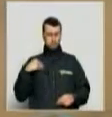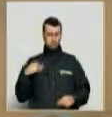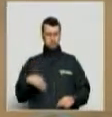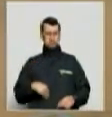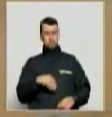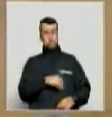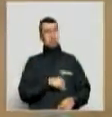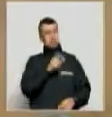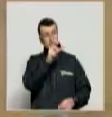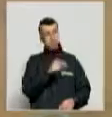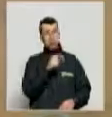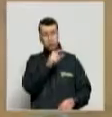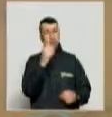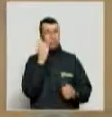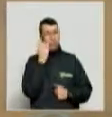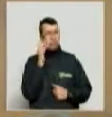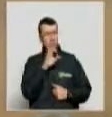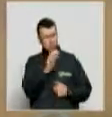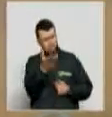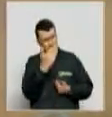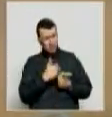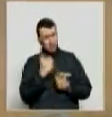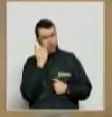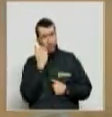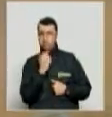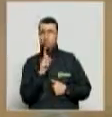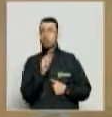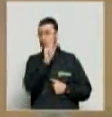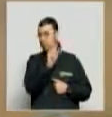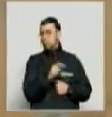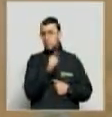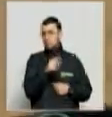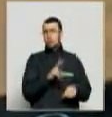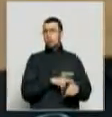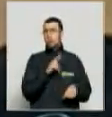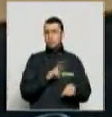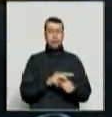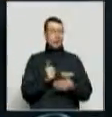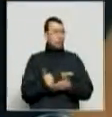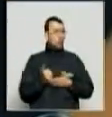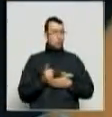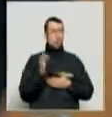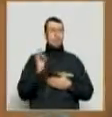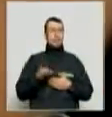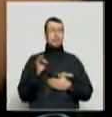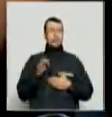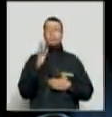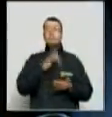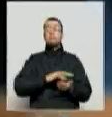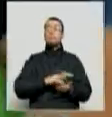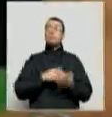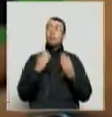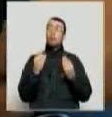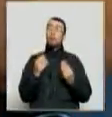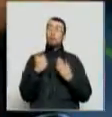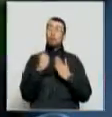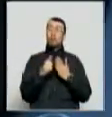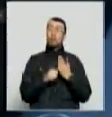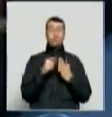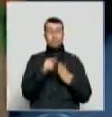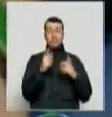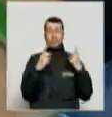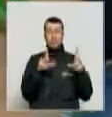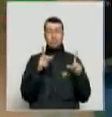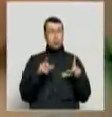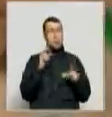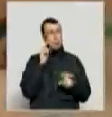una persona enferma o vino porque estaba enfermo. José es nuestro colaborador en nuestro parque médico y en muchos programas de televisión, y lo